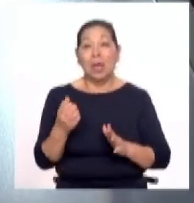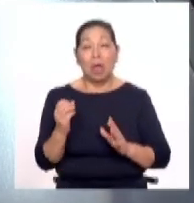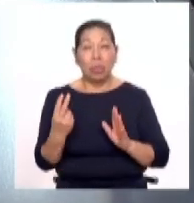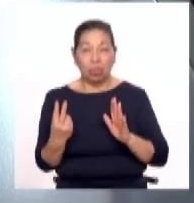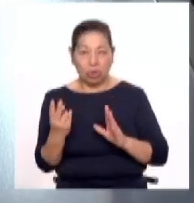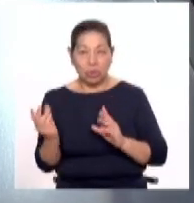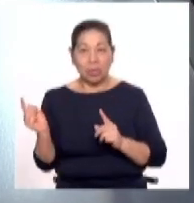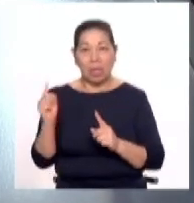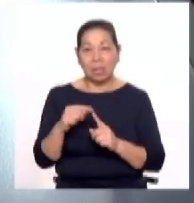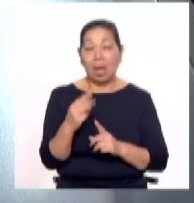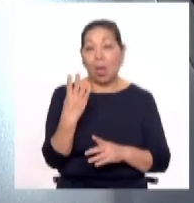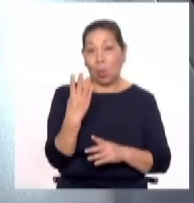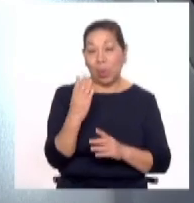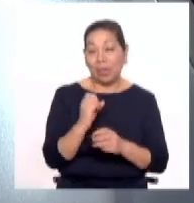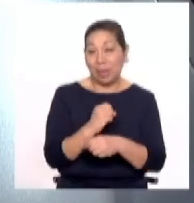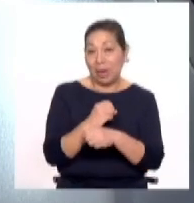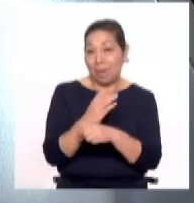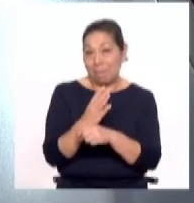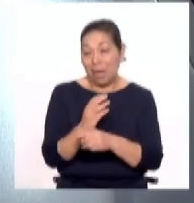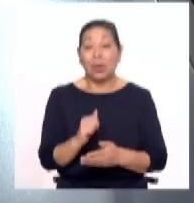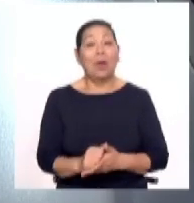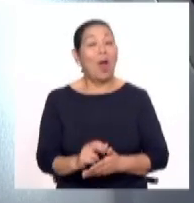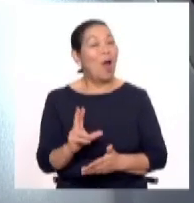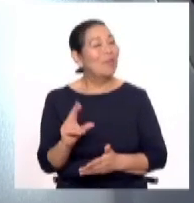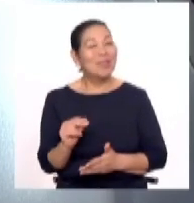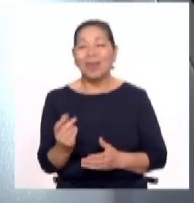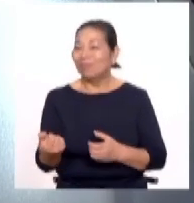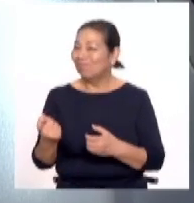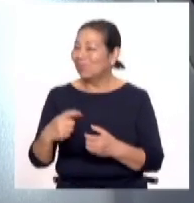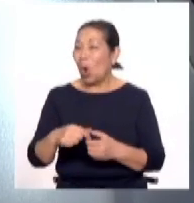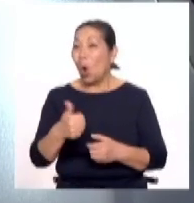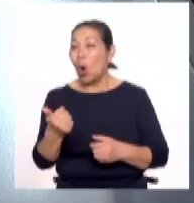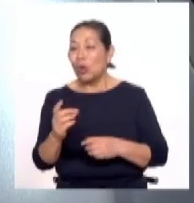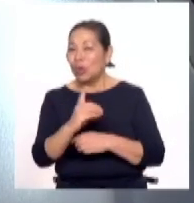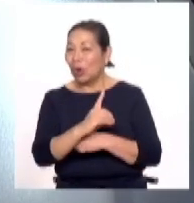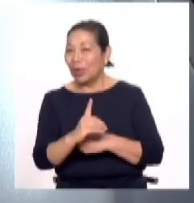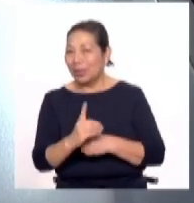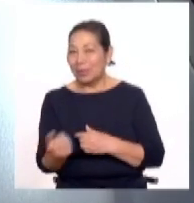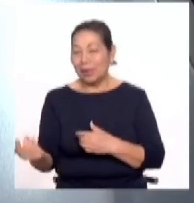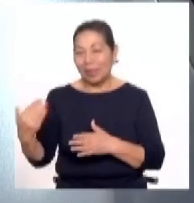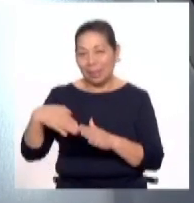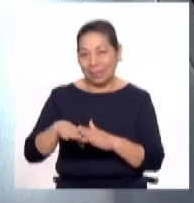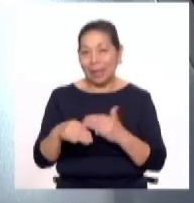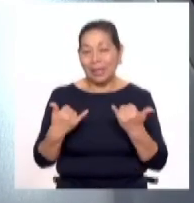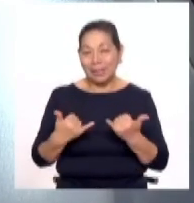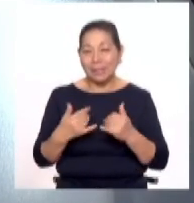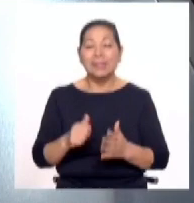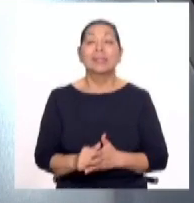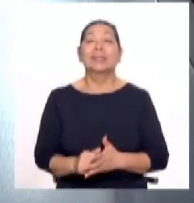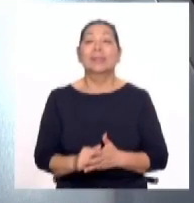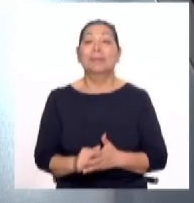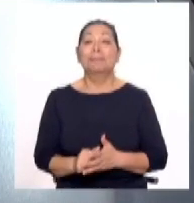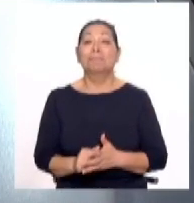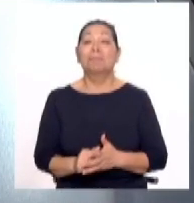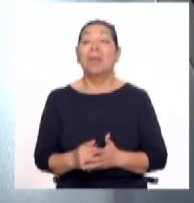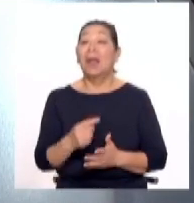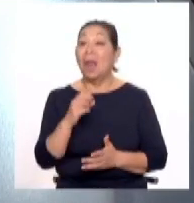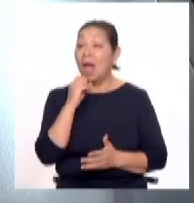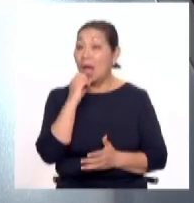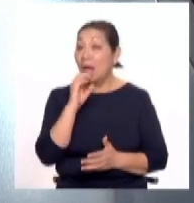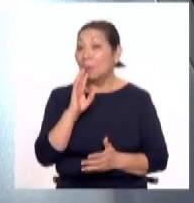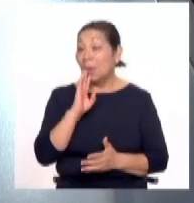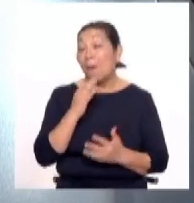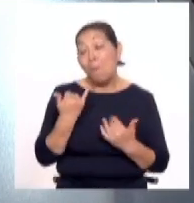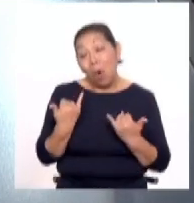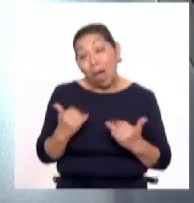00 horas hasta las 4 de la mañana y no se va a incluir a otros distritos dentro de este estado de excepción. Ha sido las medidas